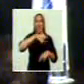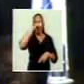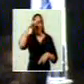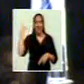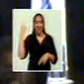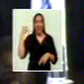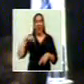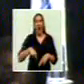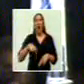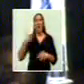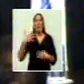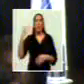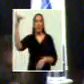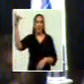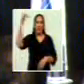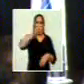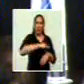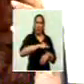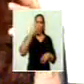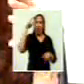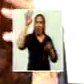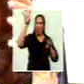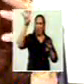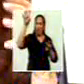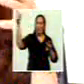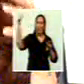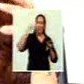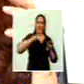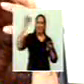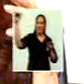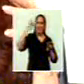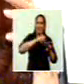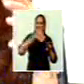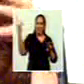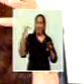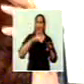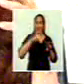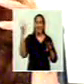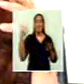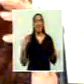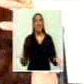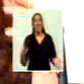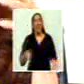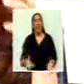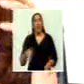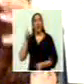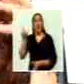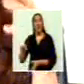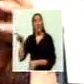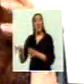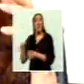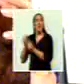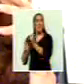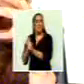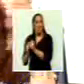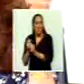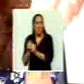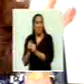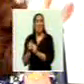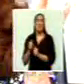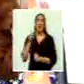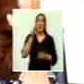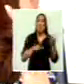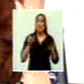y bueno, y se logra lo que yo quería, que finalmente los empresarios y el turismo de Iguazú sea socio y